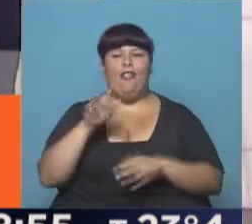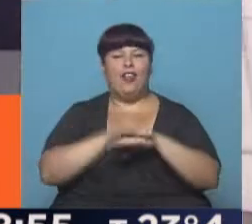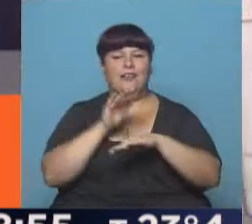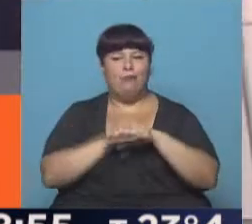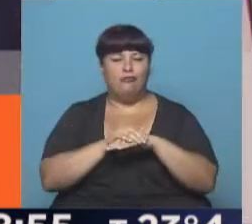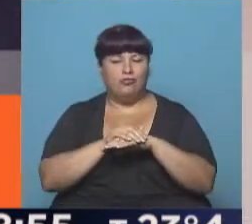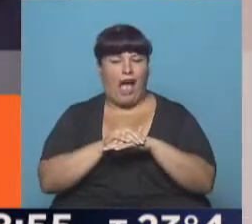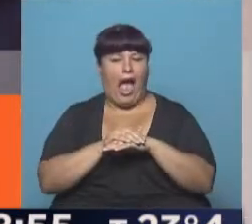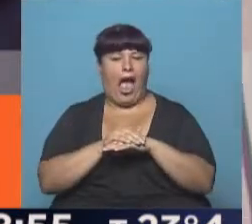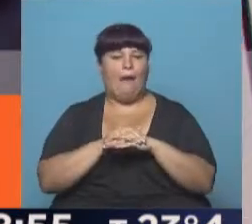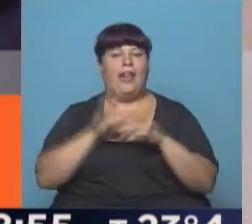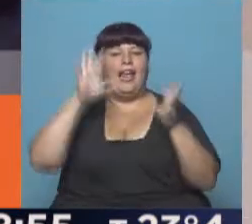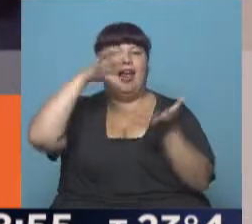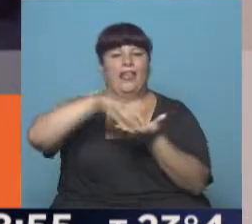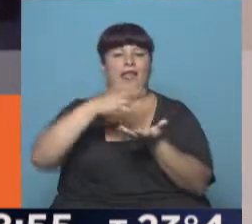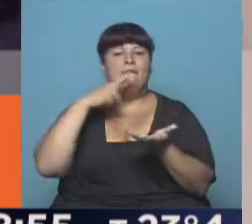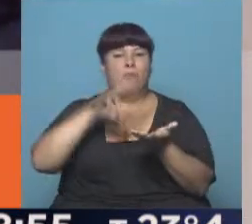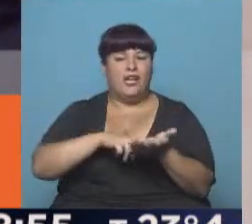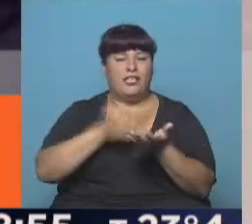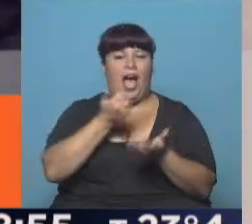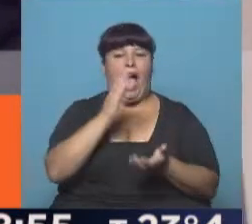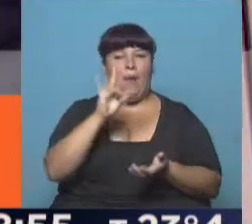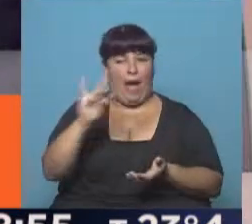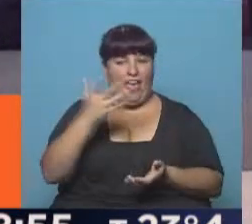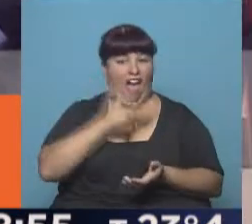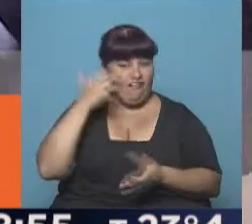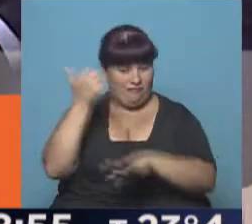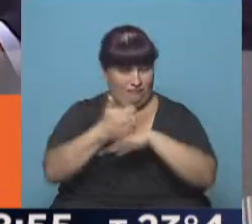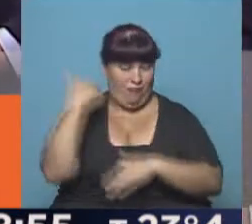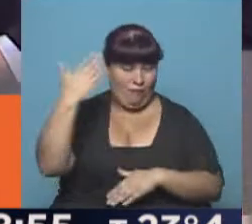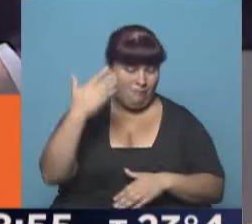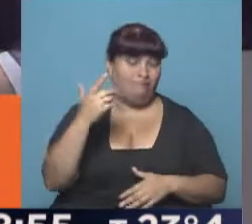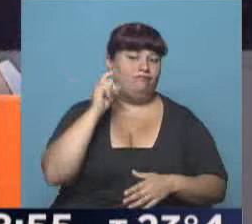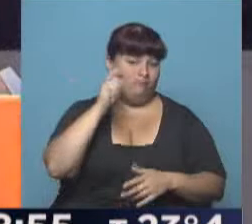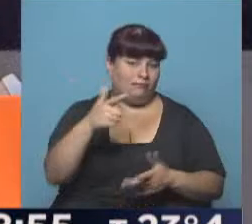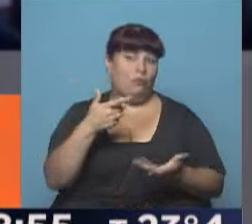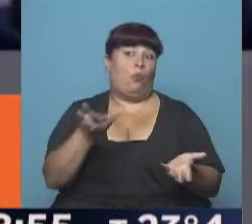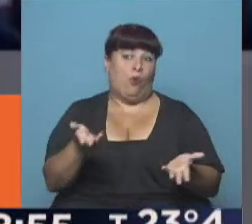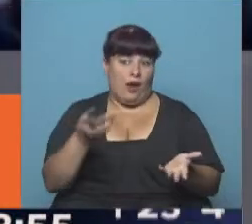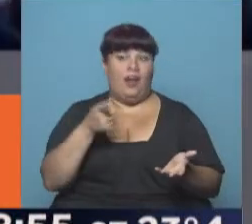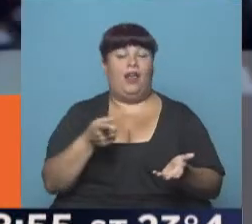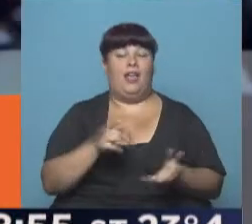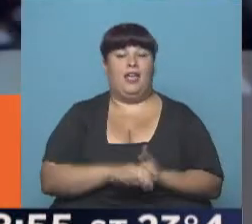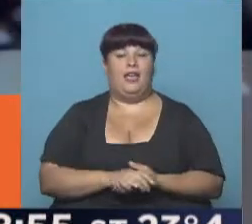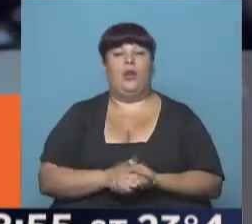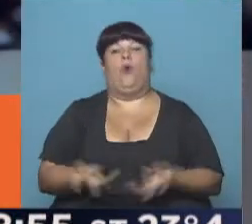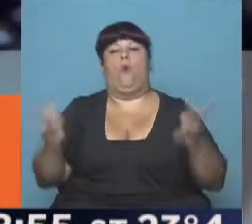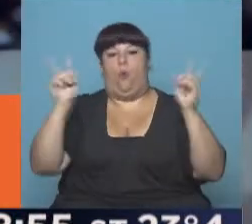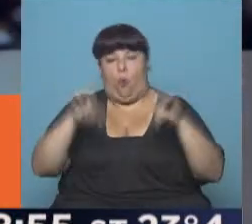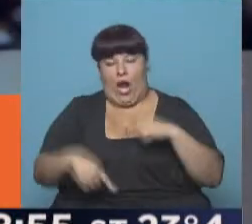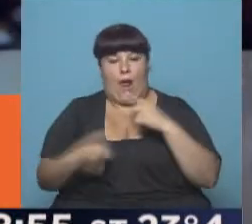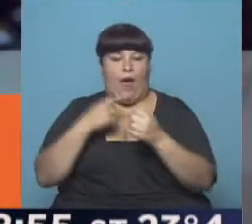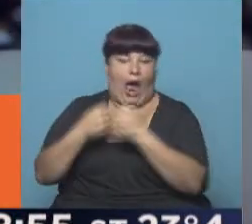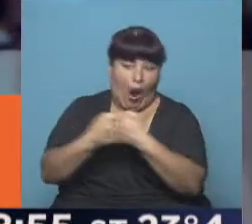encargado de la Agencia Federal de Impuestos, Abad, y permitió, bueno, volver hacia el